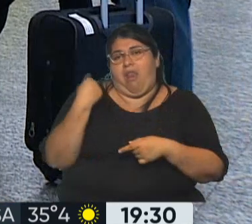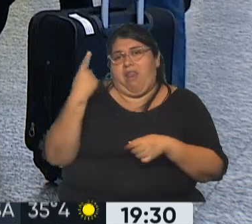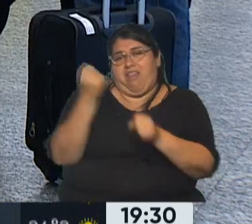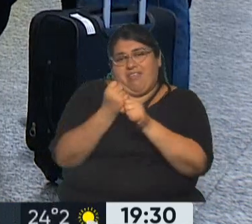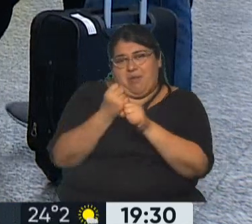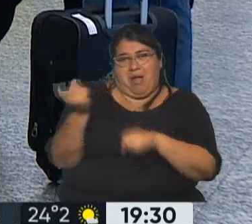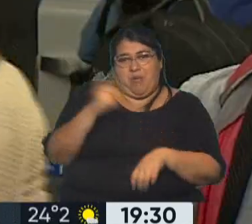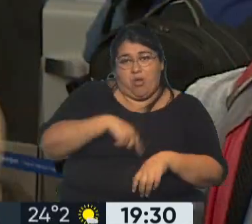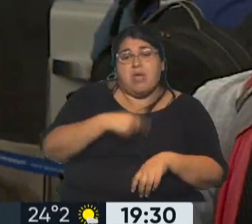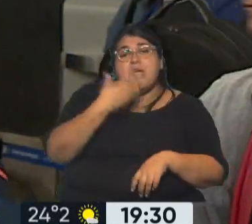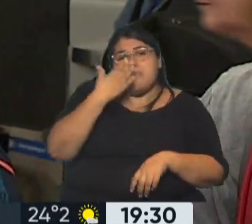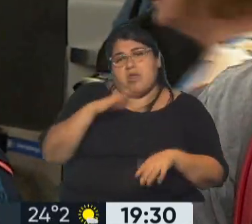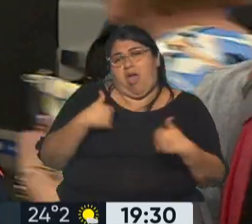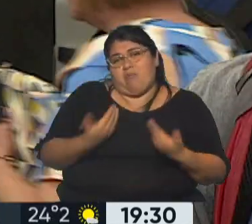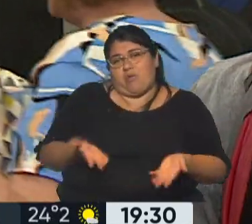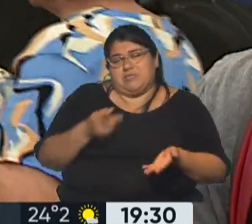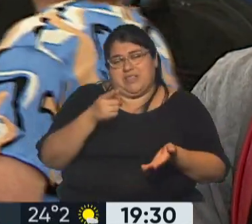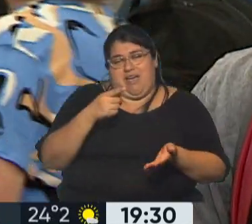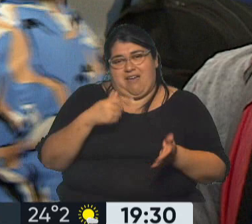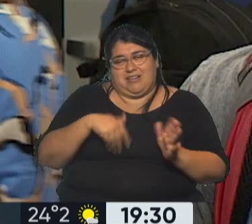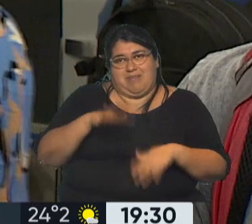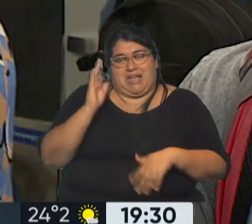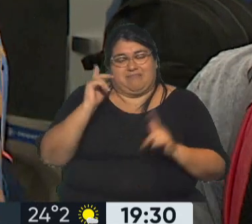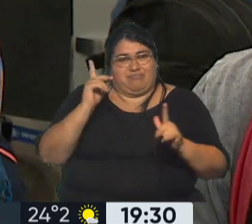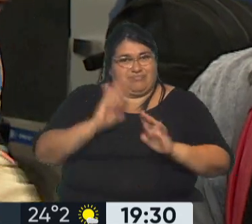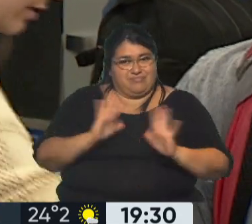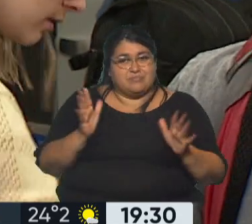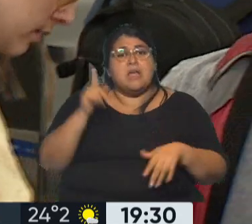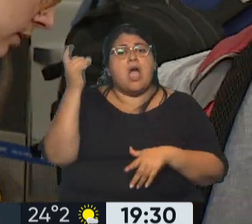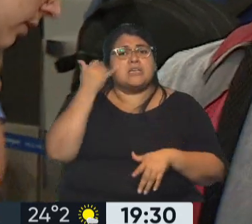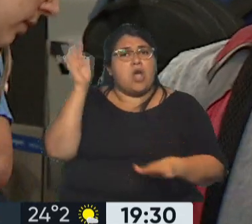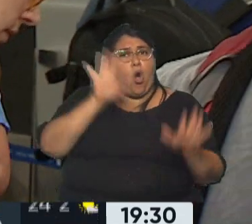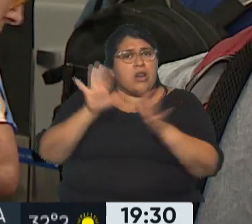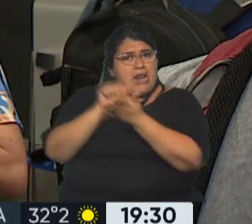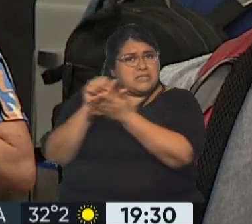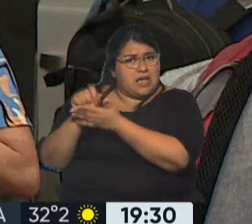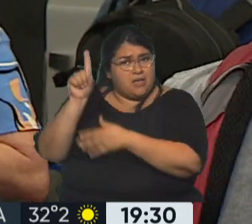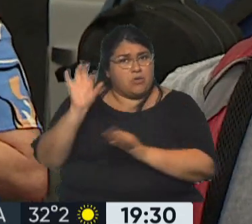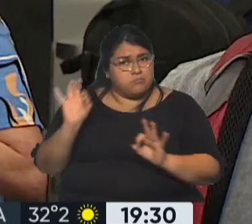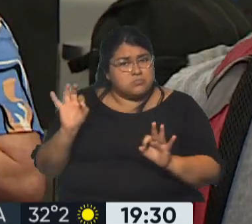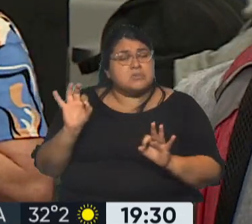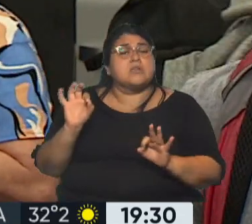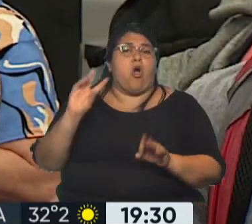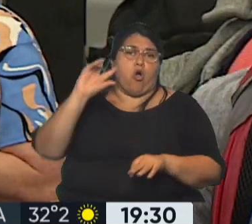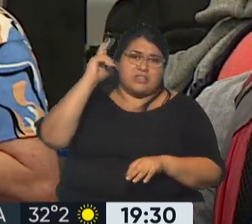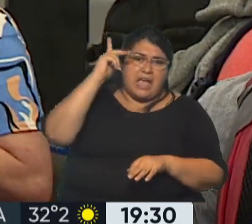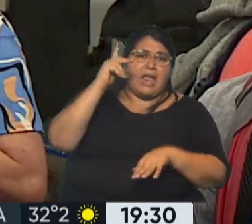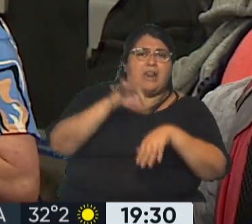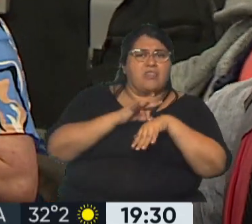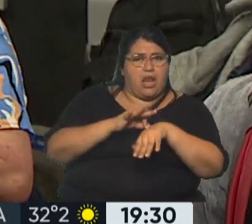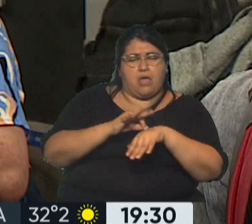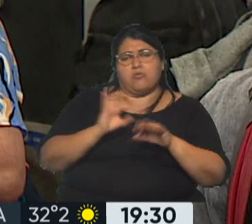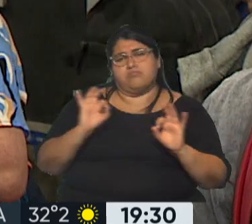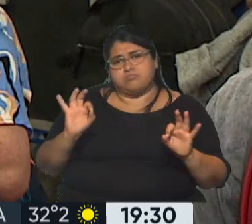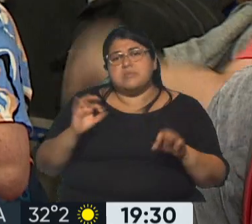después, pero vamos a aprovecharla al máximo. ¿Ya tienen algo organizado allá? Sí, tenemos hoteles y traslados, así